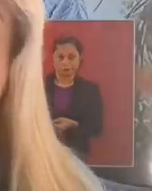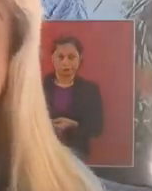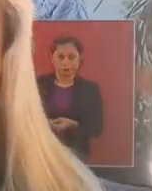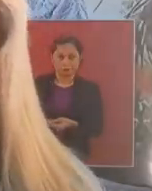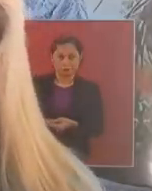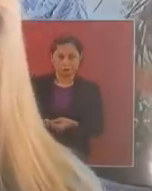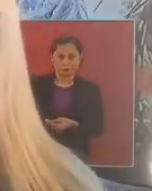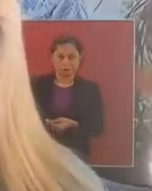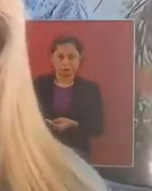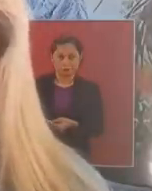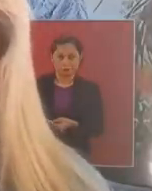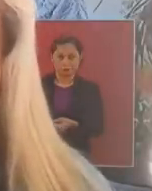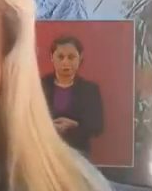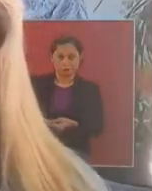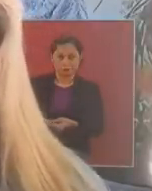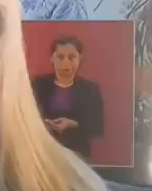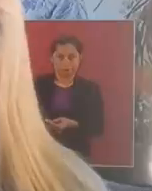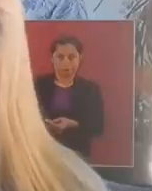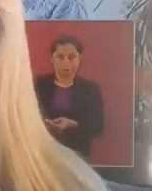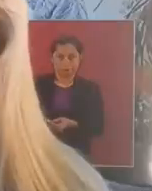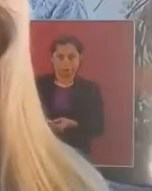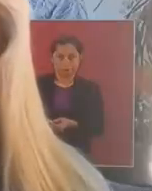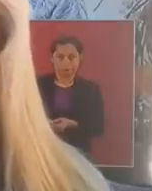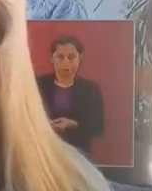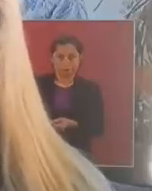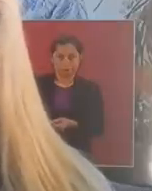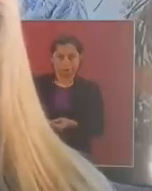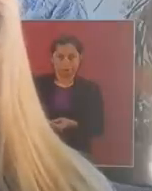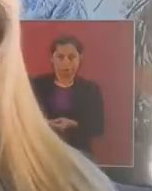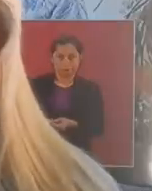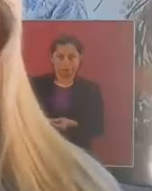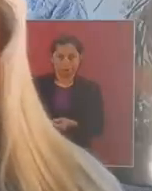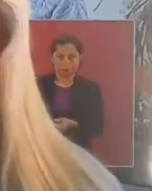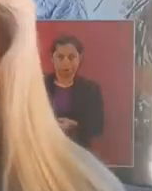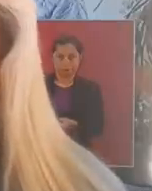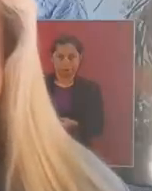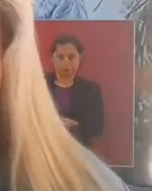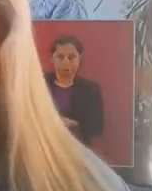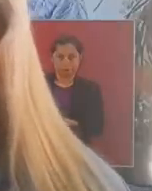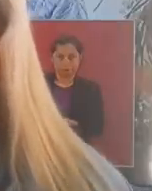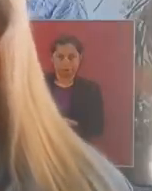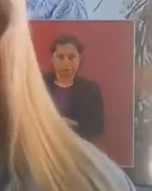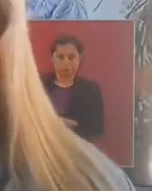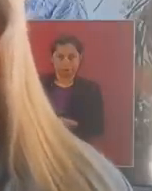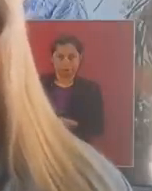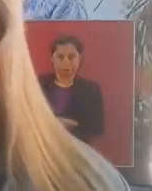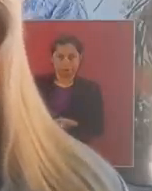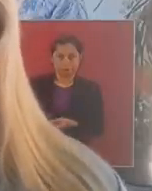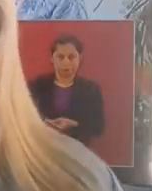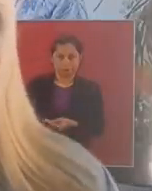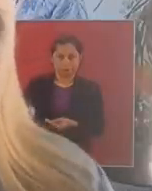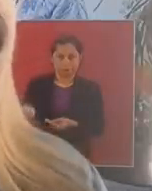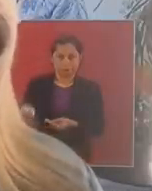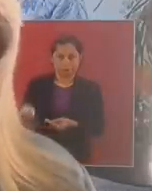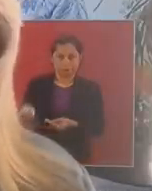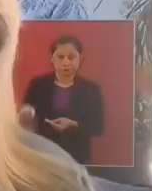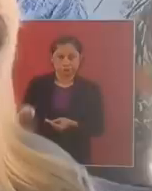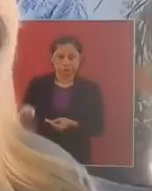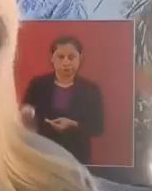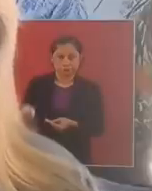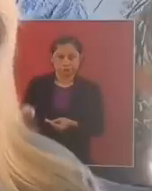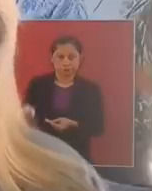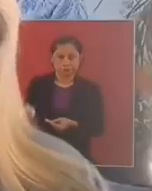tienen casa, que no tienen drenaje, que no tienen piso, que no tienen ni zapatos. Entonces tienen ahí